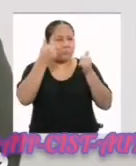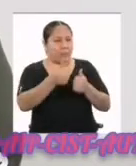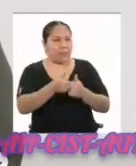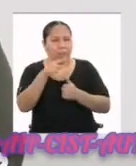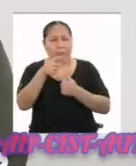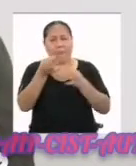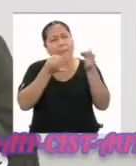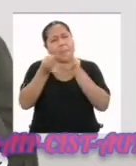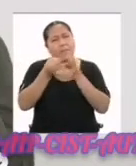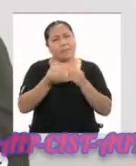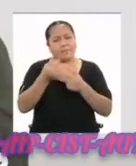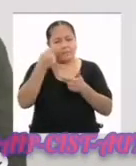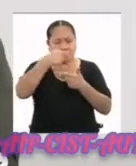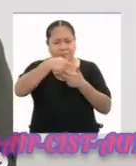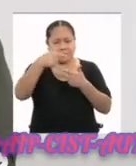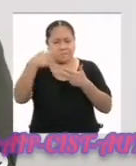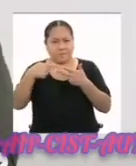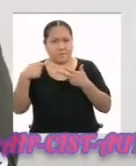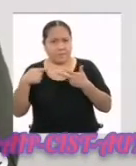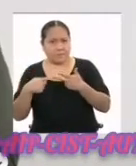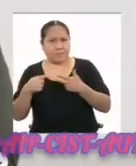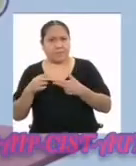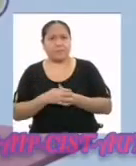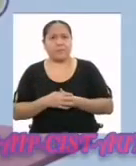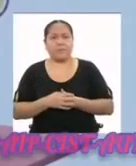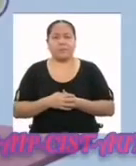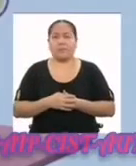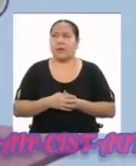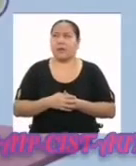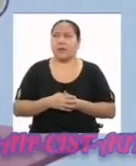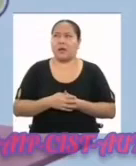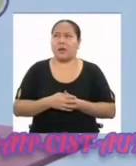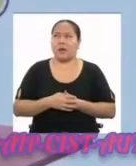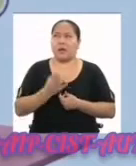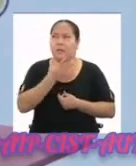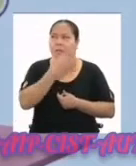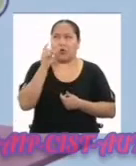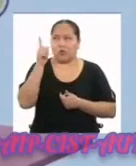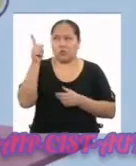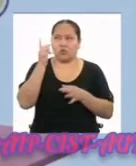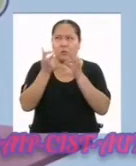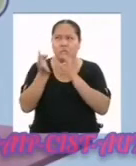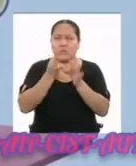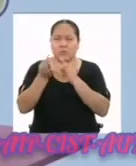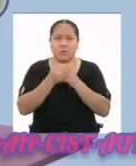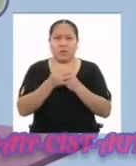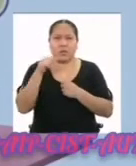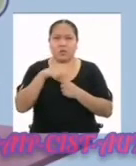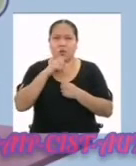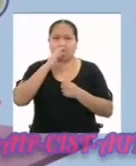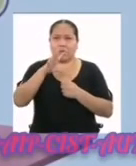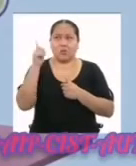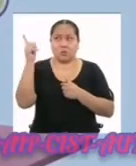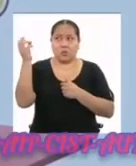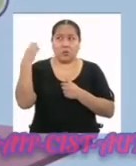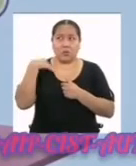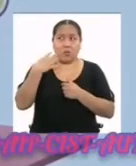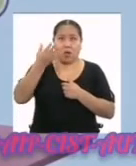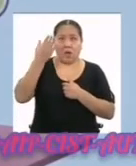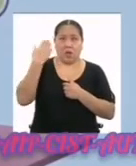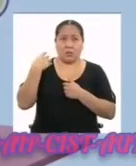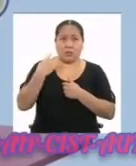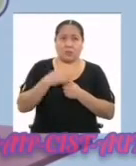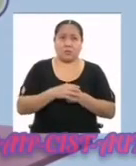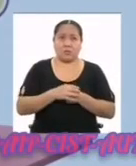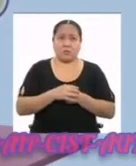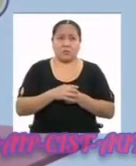¿Nos puedes explicar cada una de ellas? Mejor explíquenos usted. Las dije porque las mencionó antes del corte